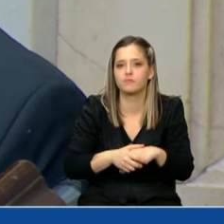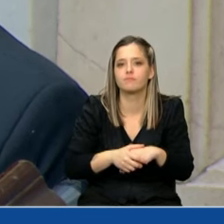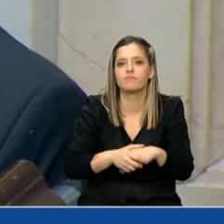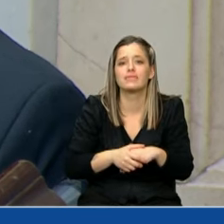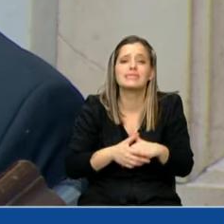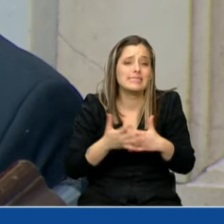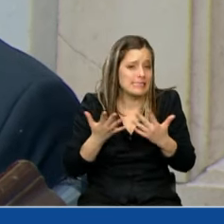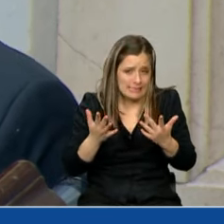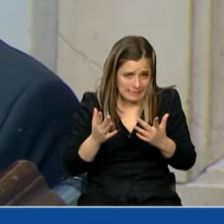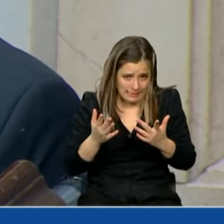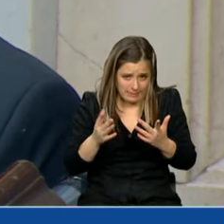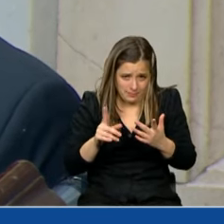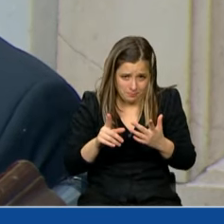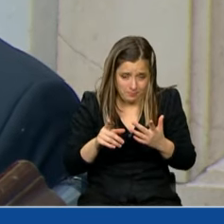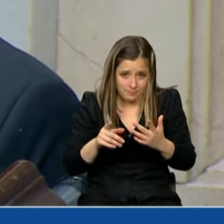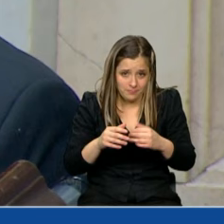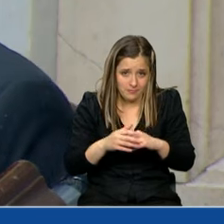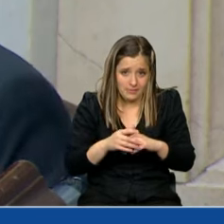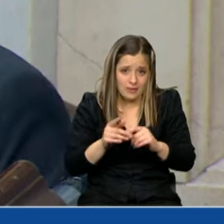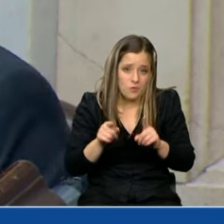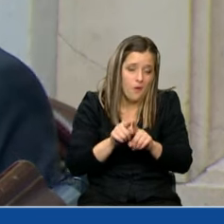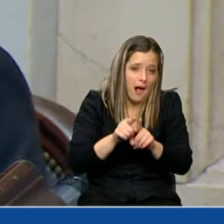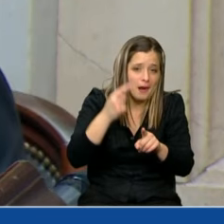es imposible